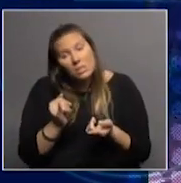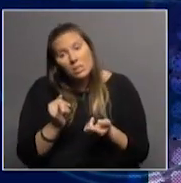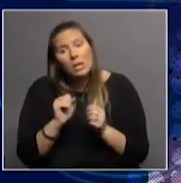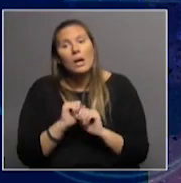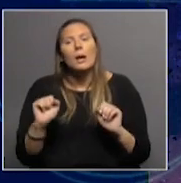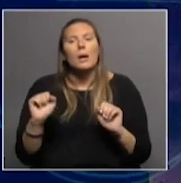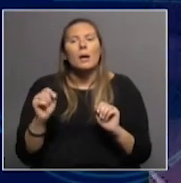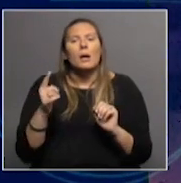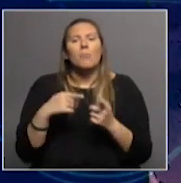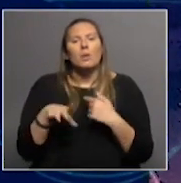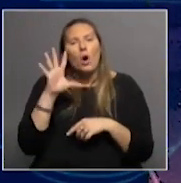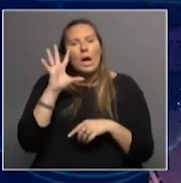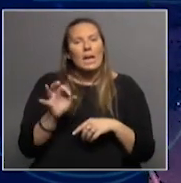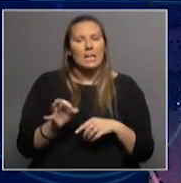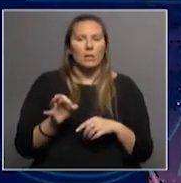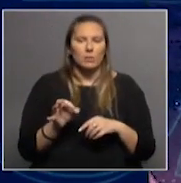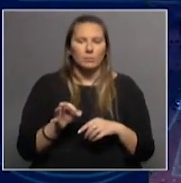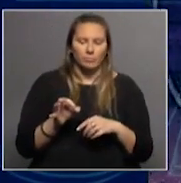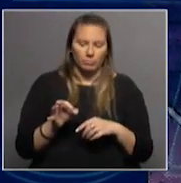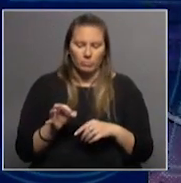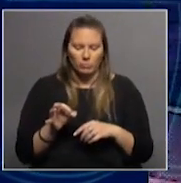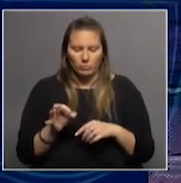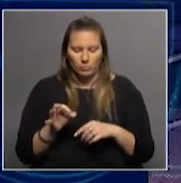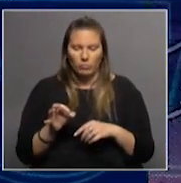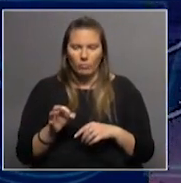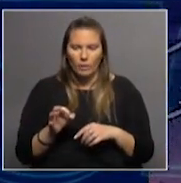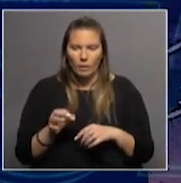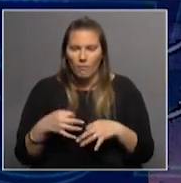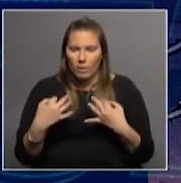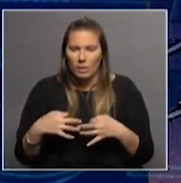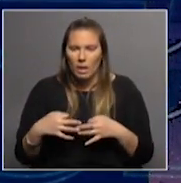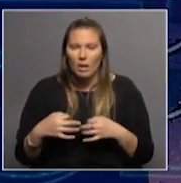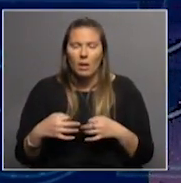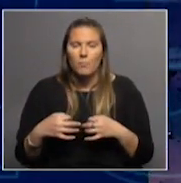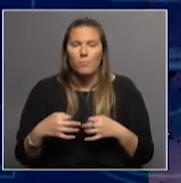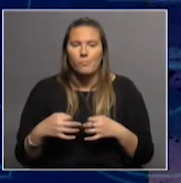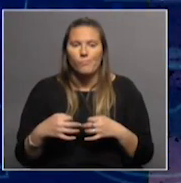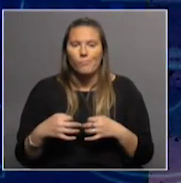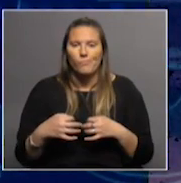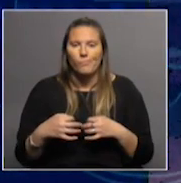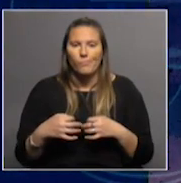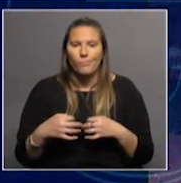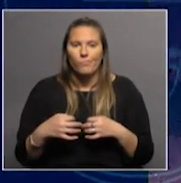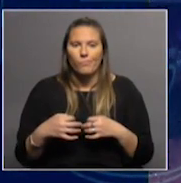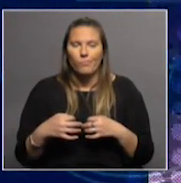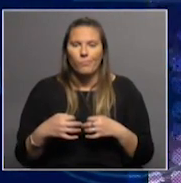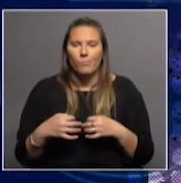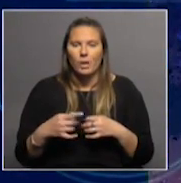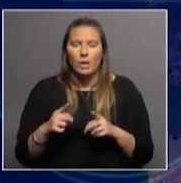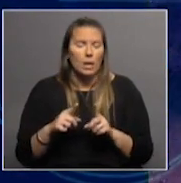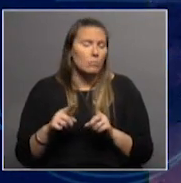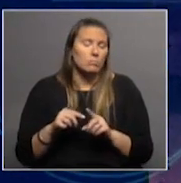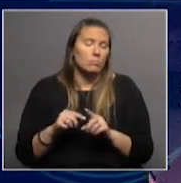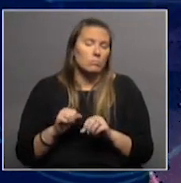ya sabes que creo que en realidad fuerte tenía que ver con la con la imposibilidad